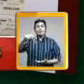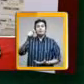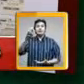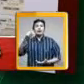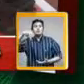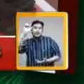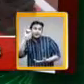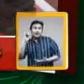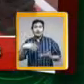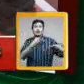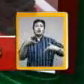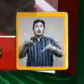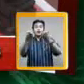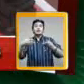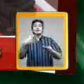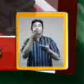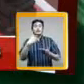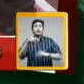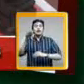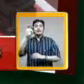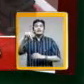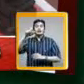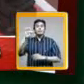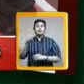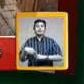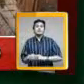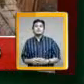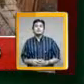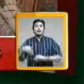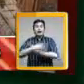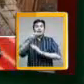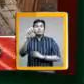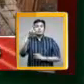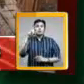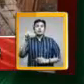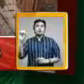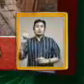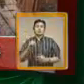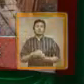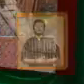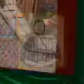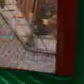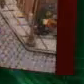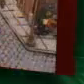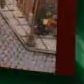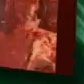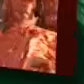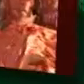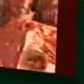debes presentarlo en tu rubro. Entrega tu trabajo en el Centro de Promoción Económica Pedro Domingo Murillo, calle Murillo, entre Almirante Grau y